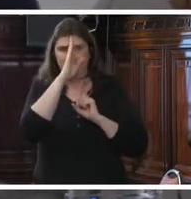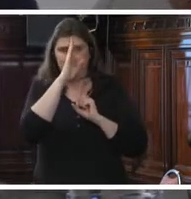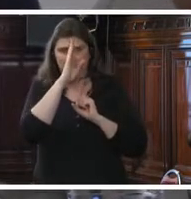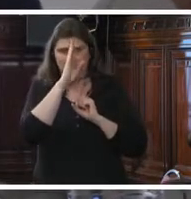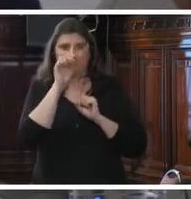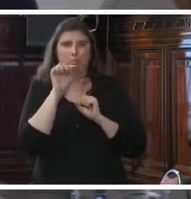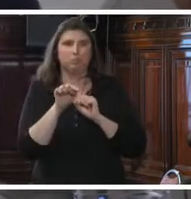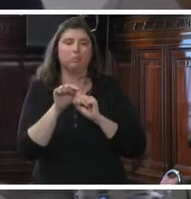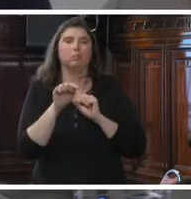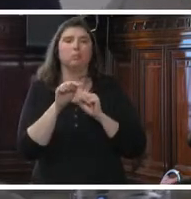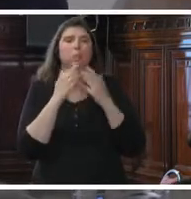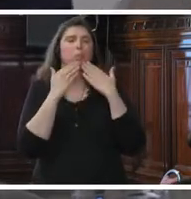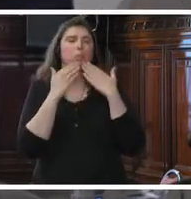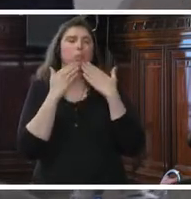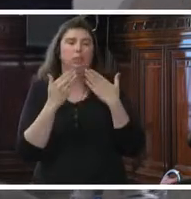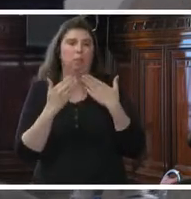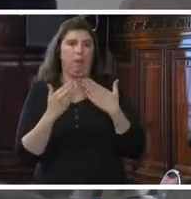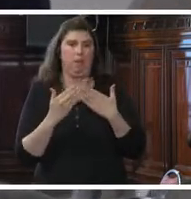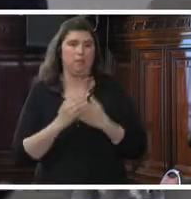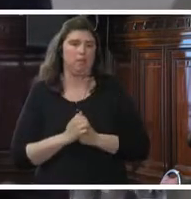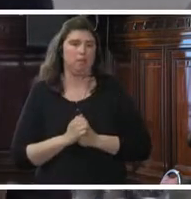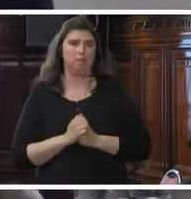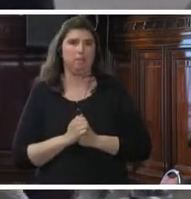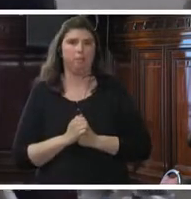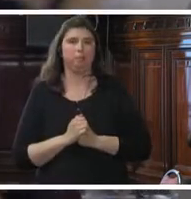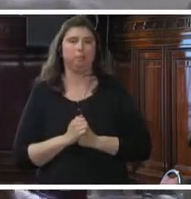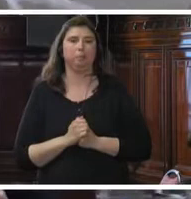de... Muchísimas gracias.